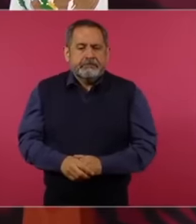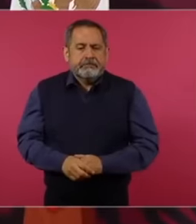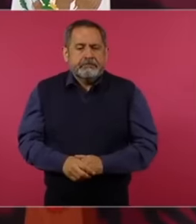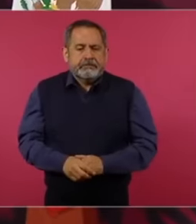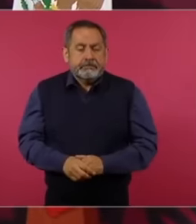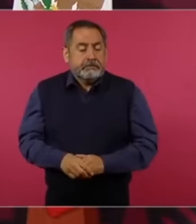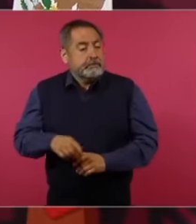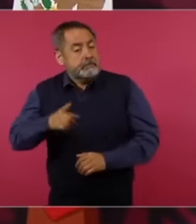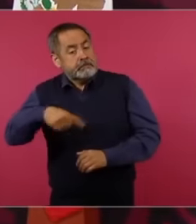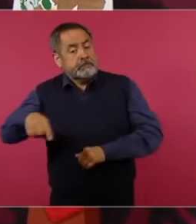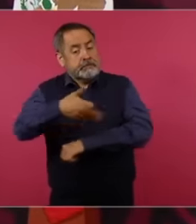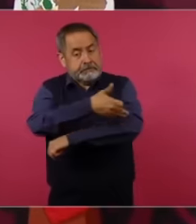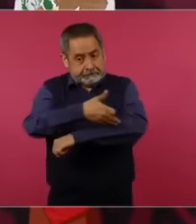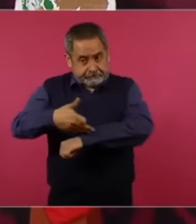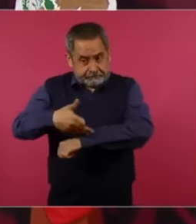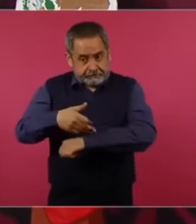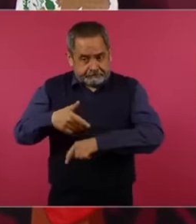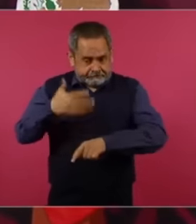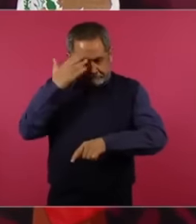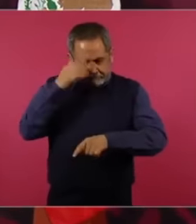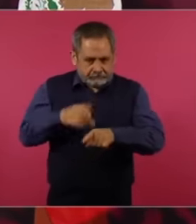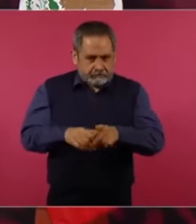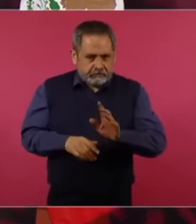Los familiares, como es